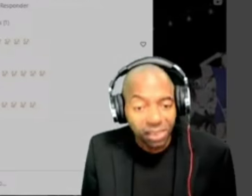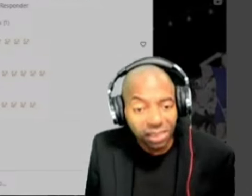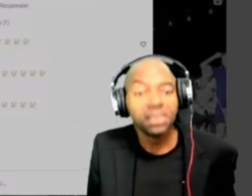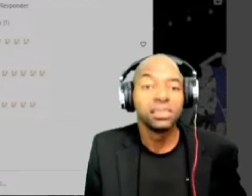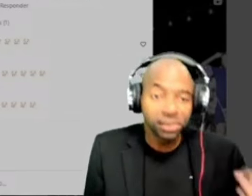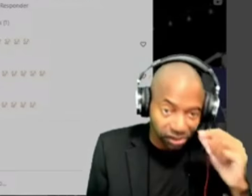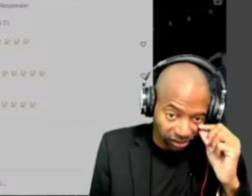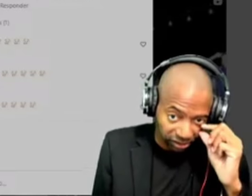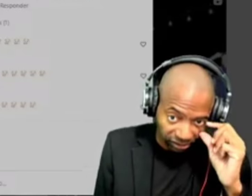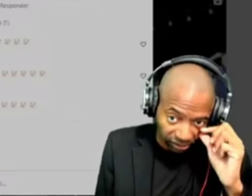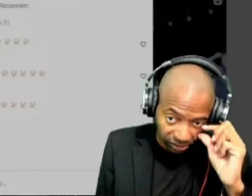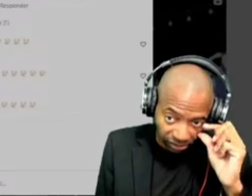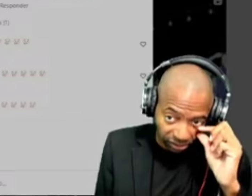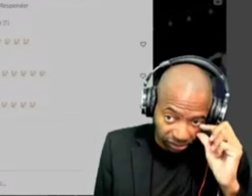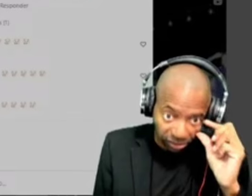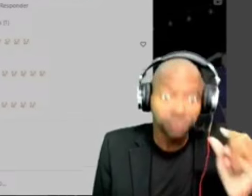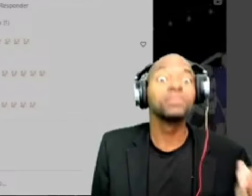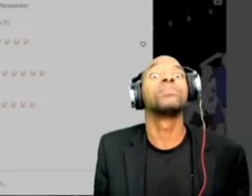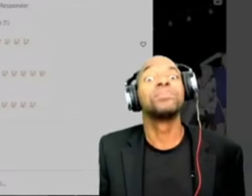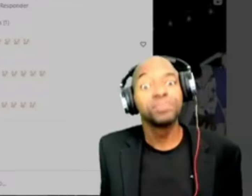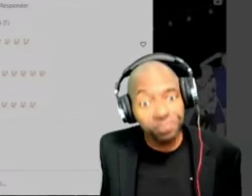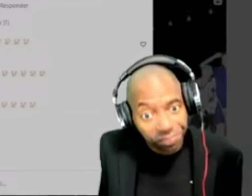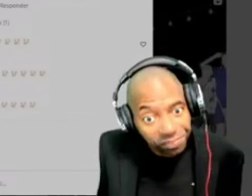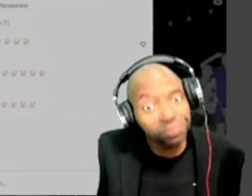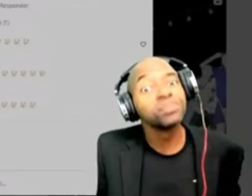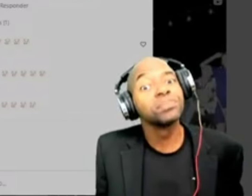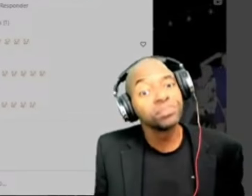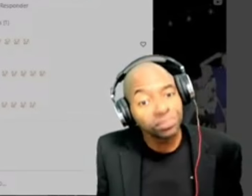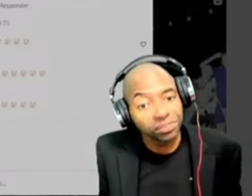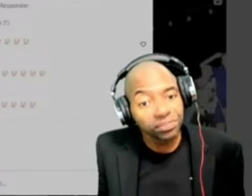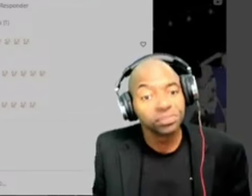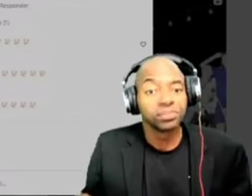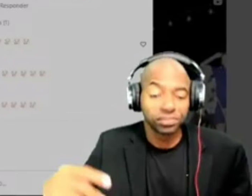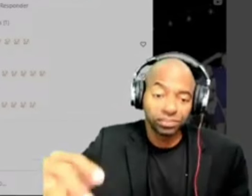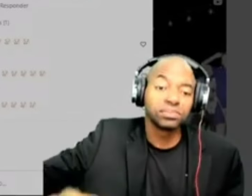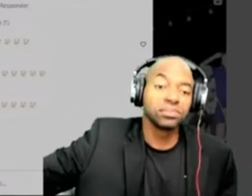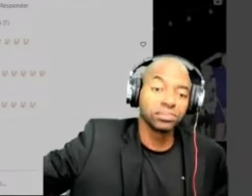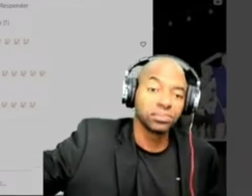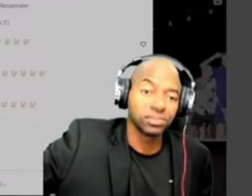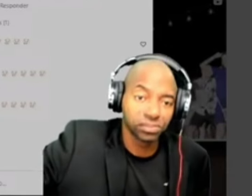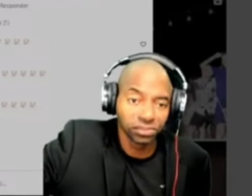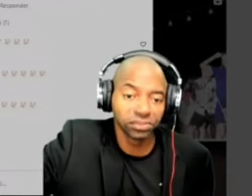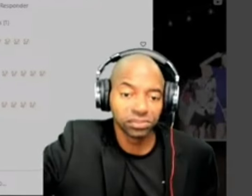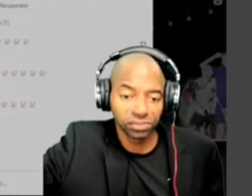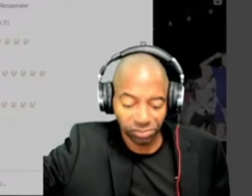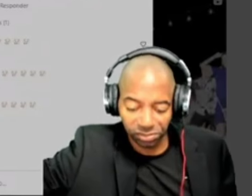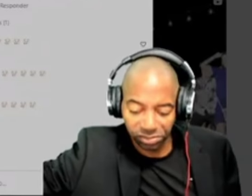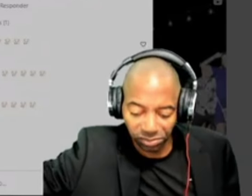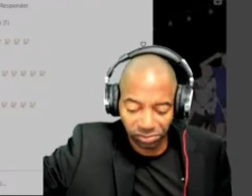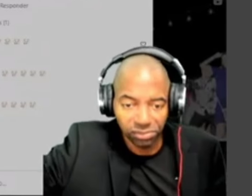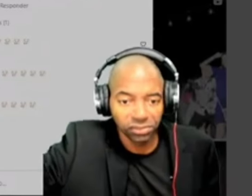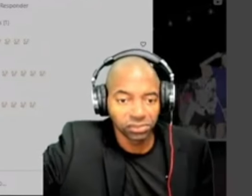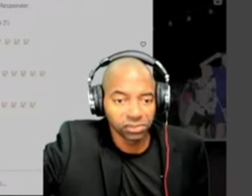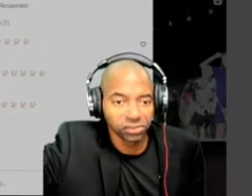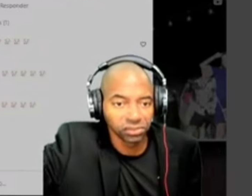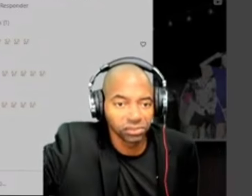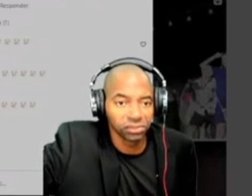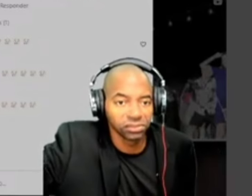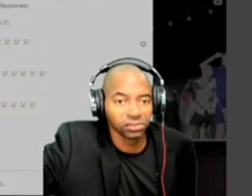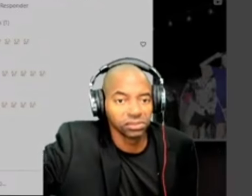nacional de televisión con una pésima calidad. Los funerales del Tiger serán este fin de semana en Miami. Anticipan un ataúd